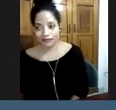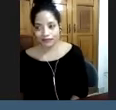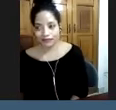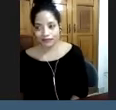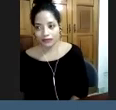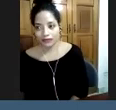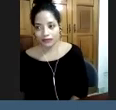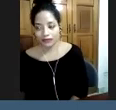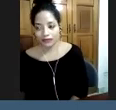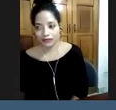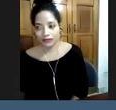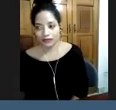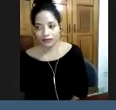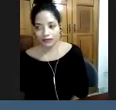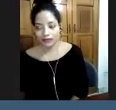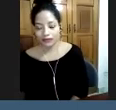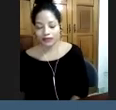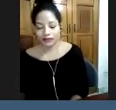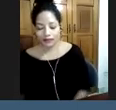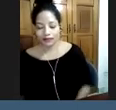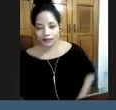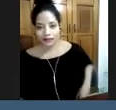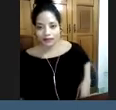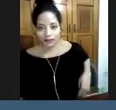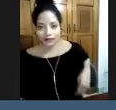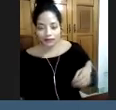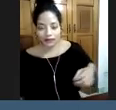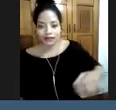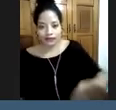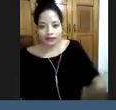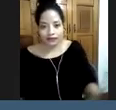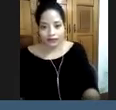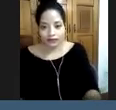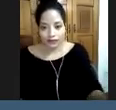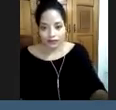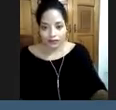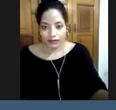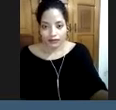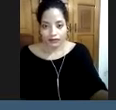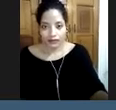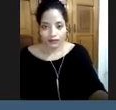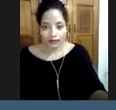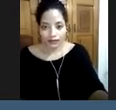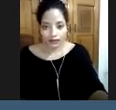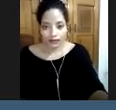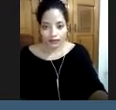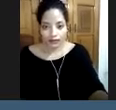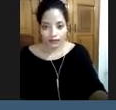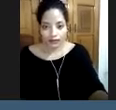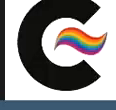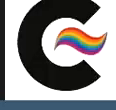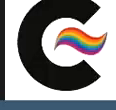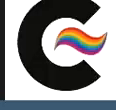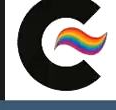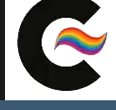que ayudar a visibilizar esto que se está dando, que es una realidad, que no sabemos bien también, por ejemplo,